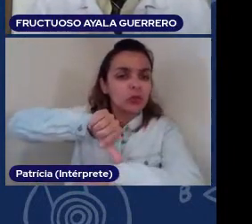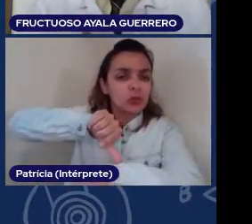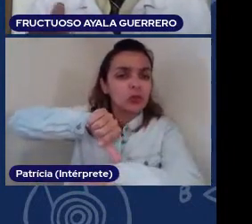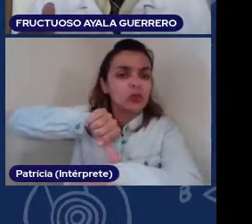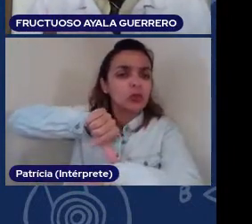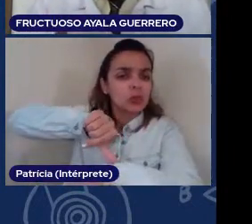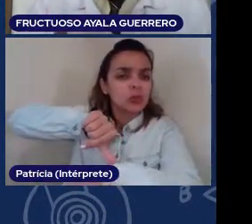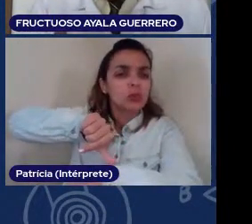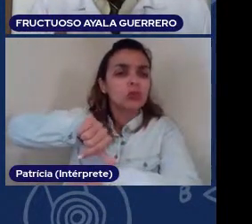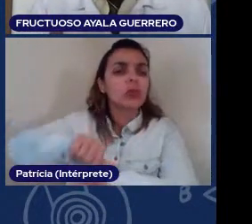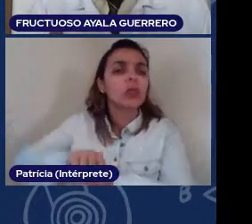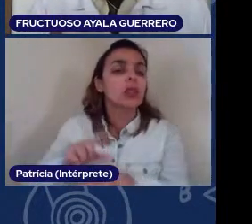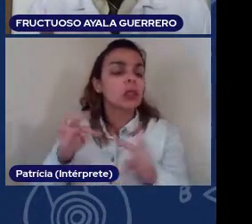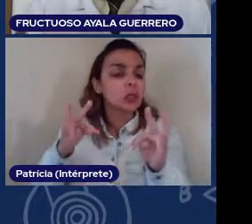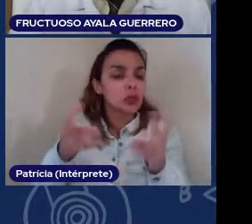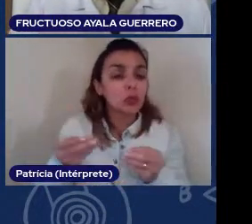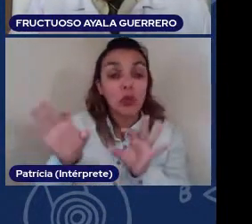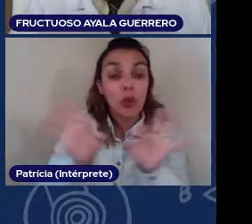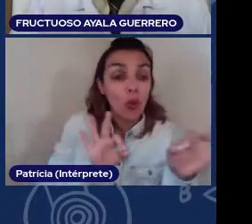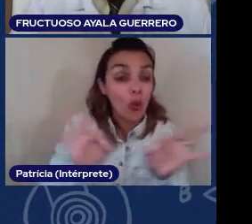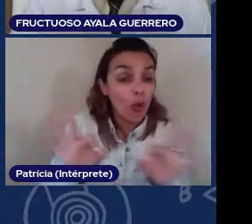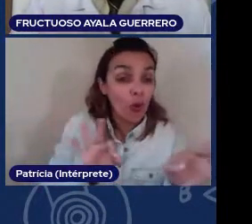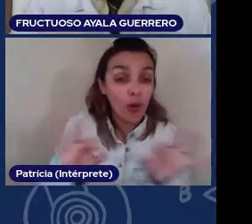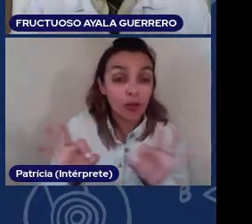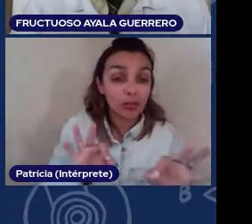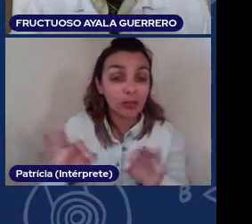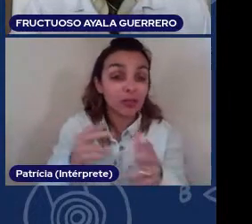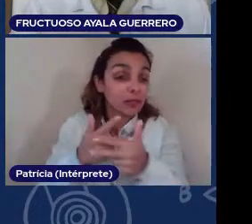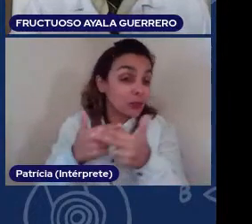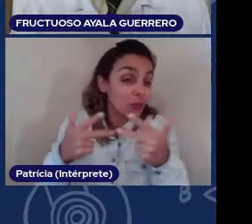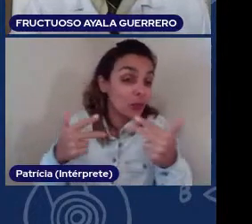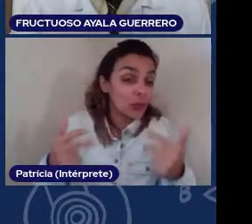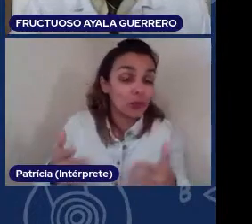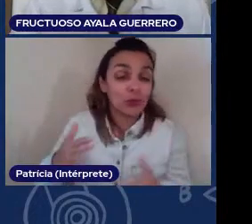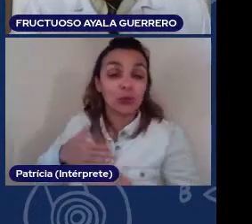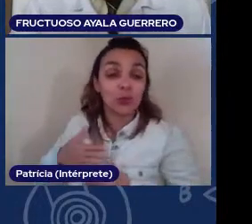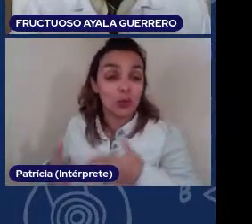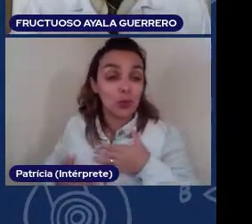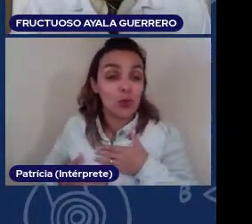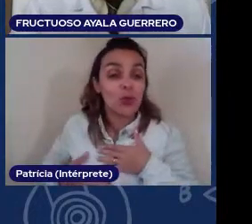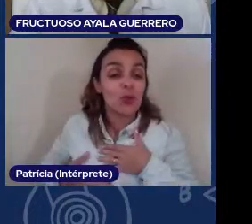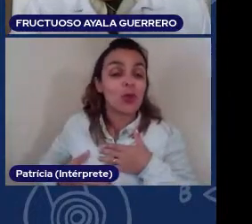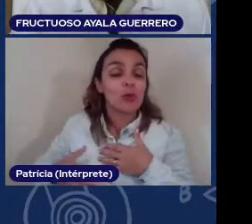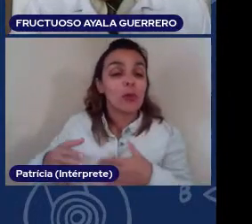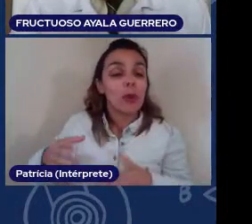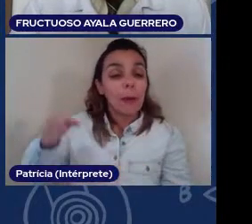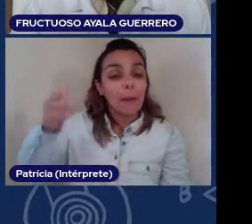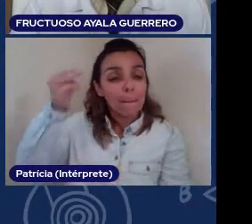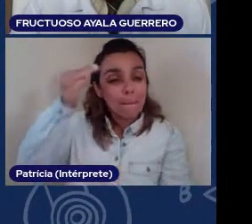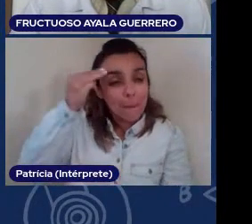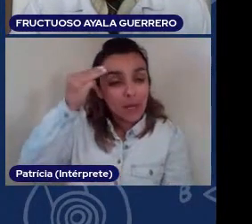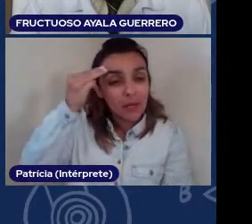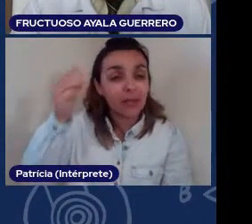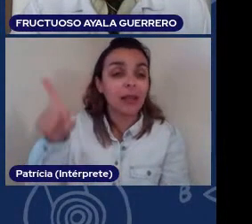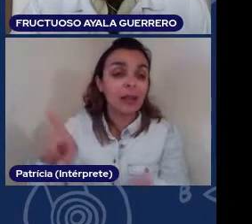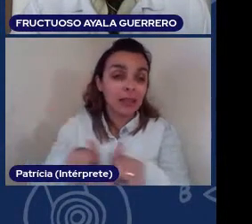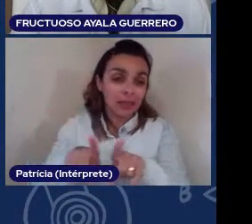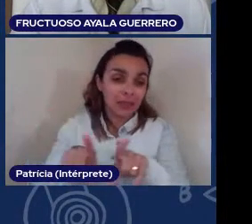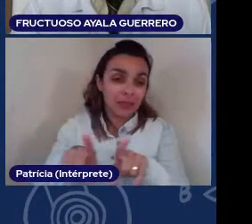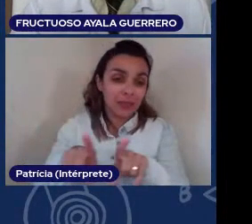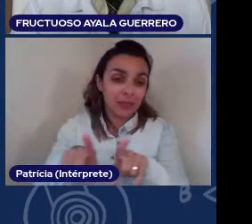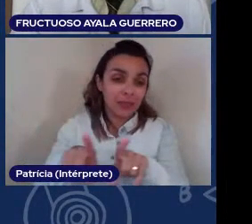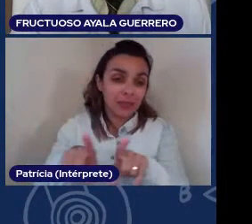está regulando nuestras actividades físicas y mentales a lo largo de las 24 horas.